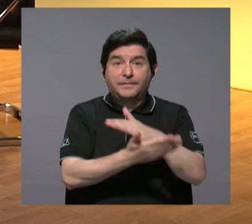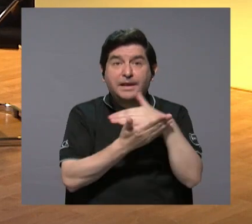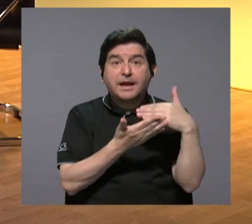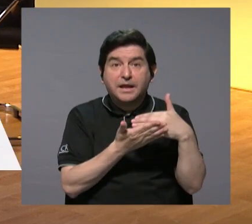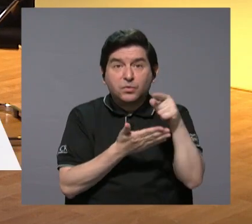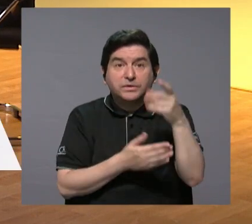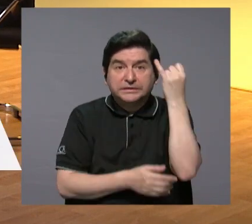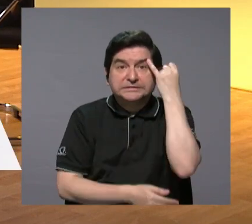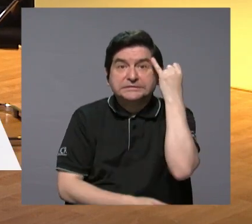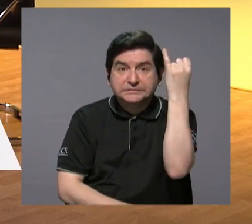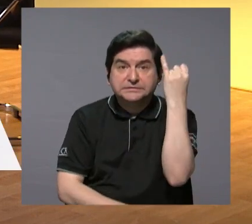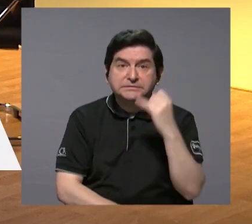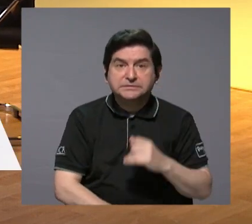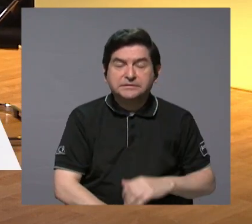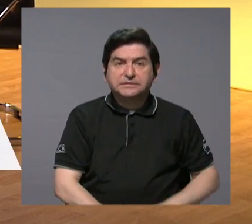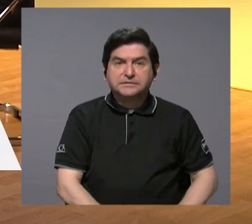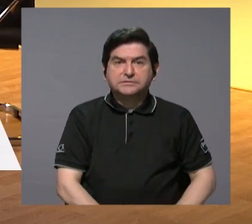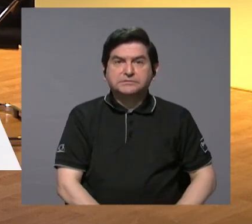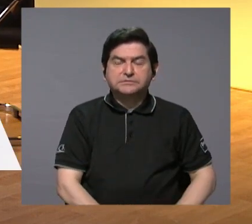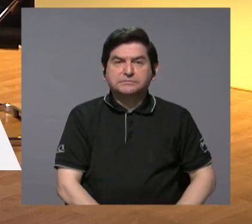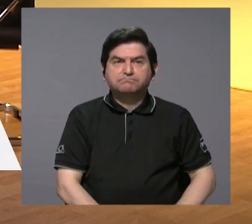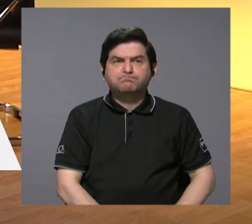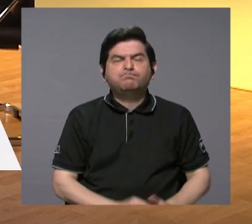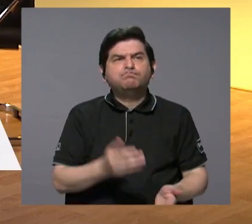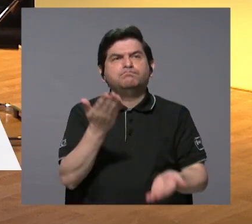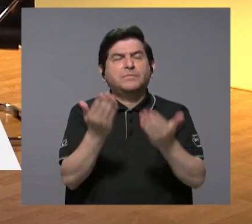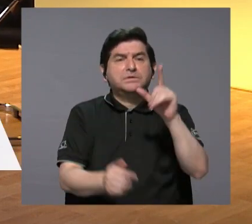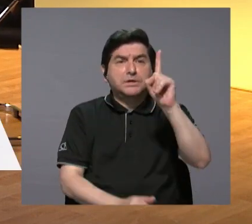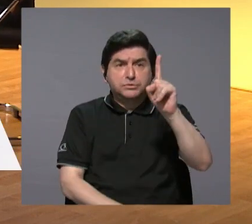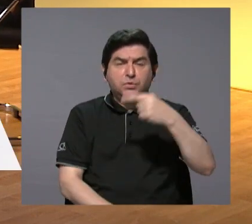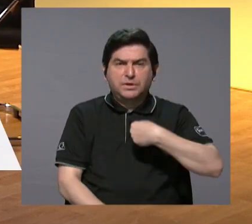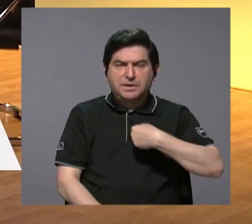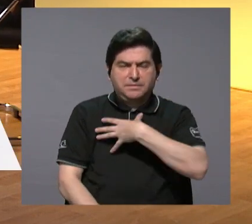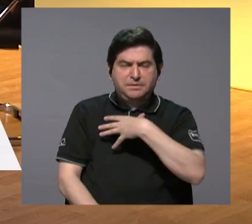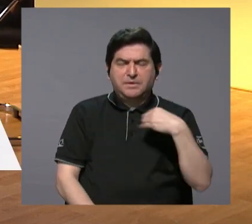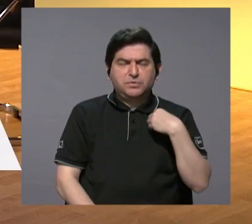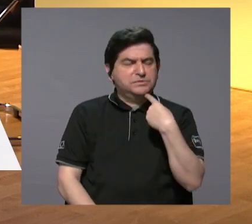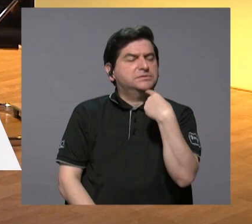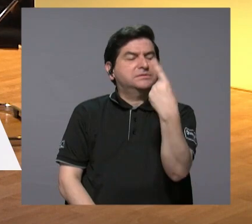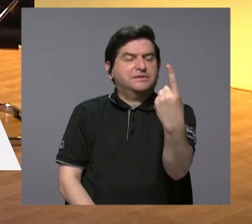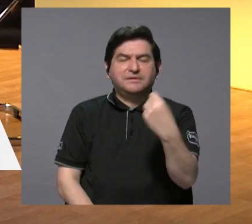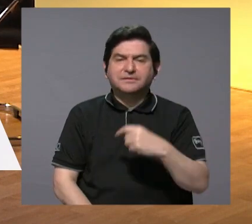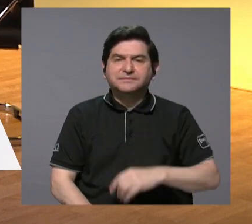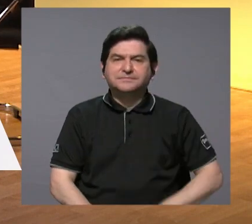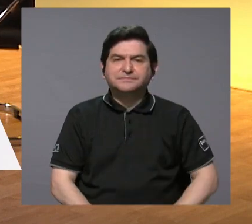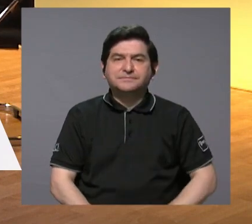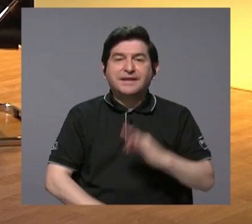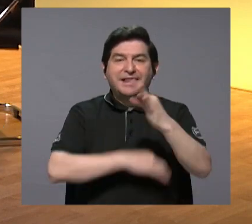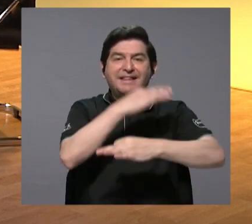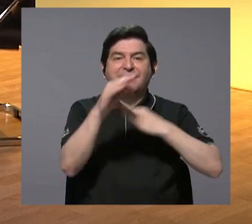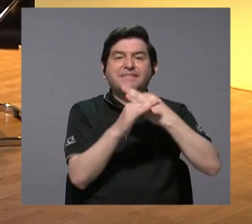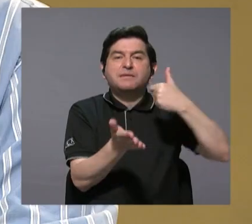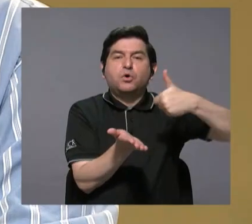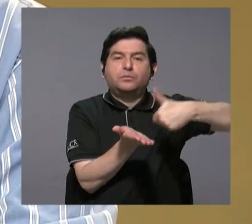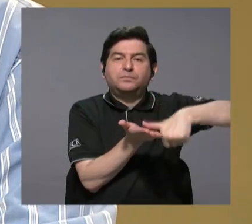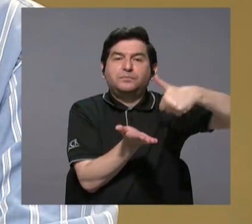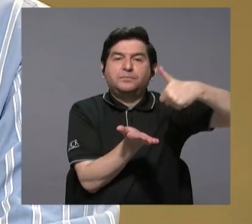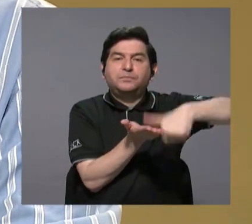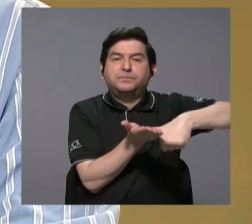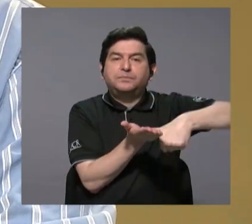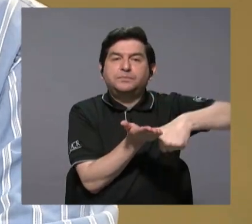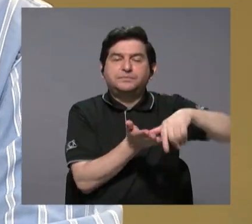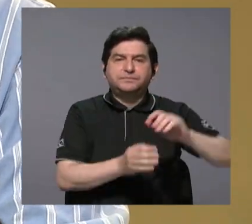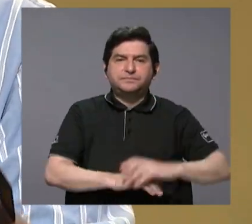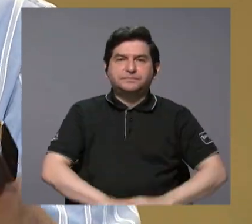Algunas, por lo menos una me gustaría mencionar, y es de tipo electoral,